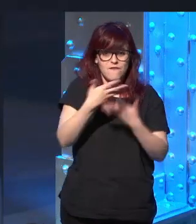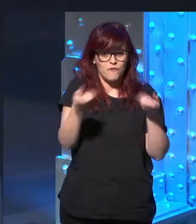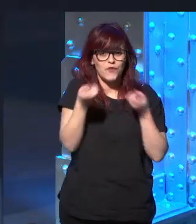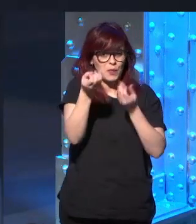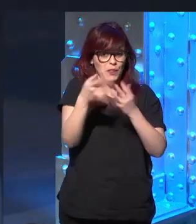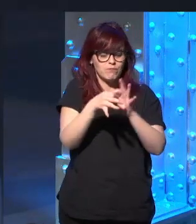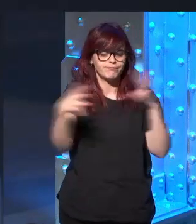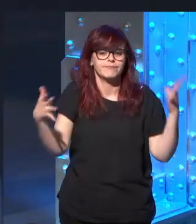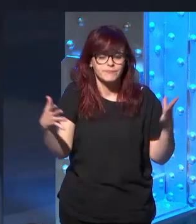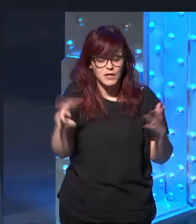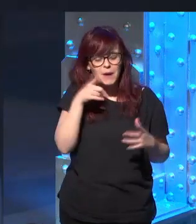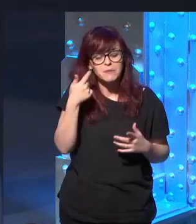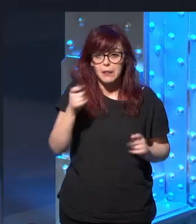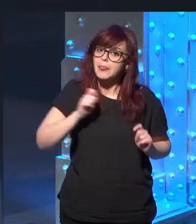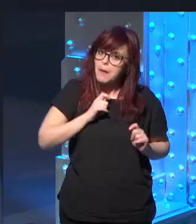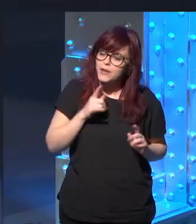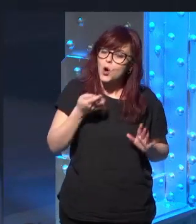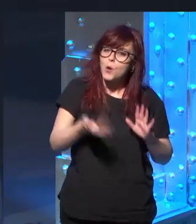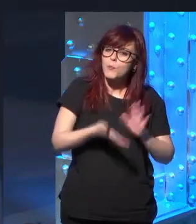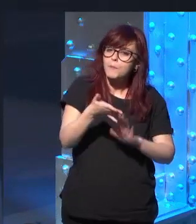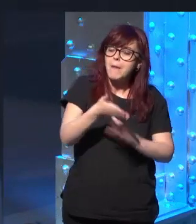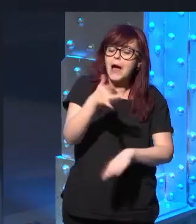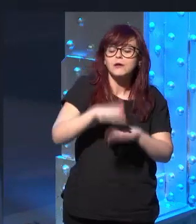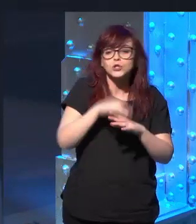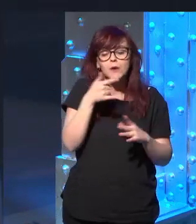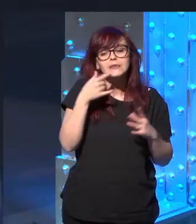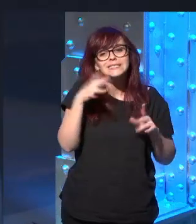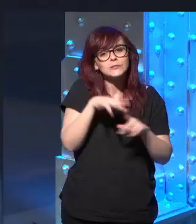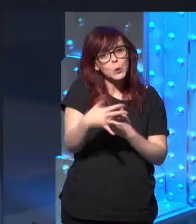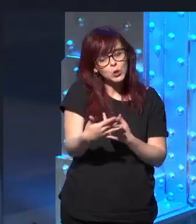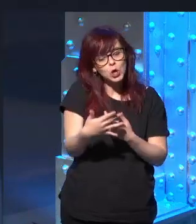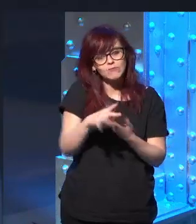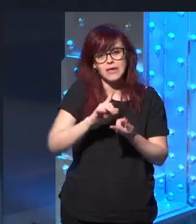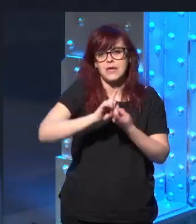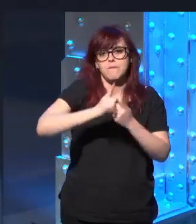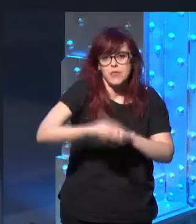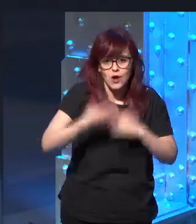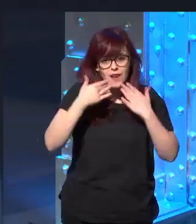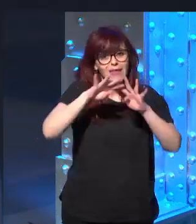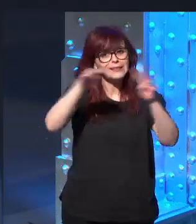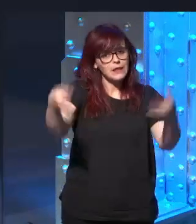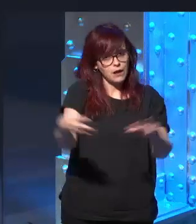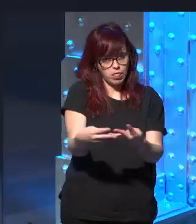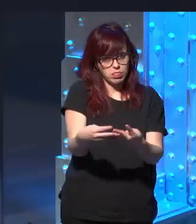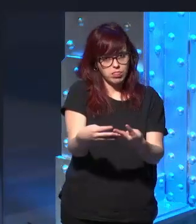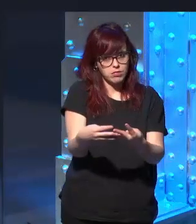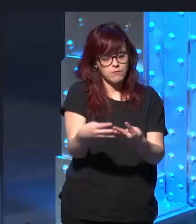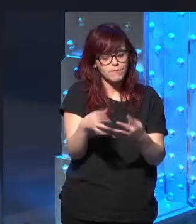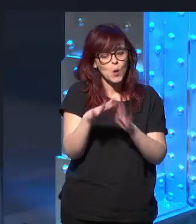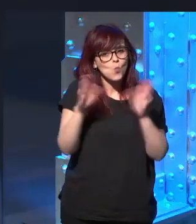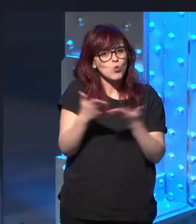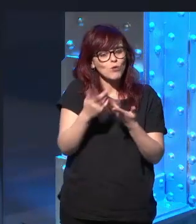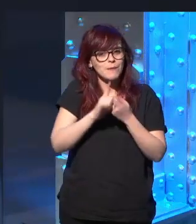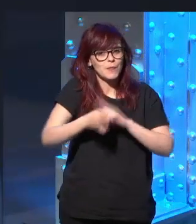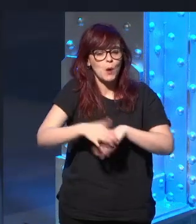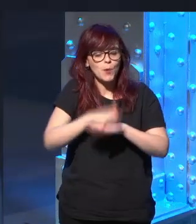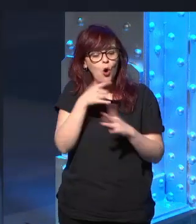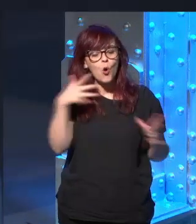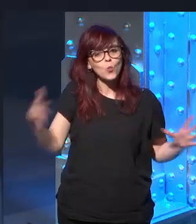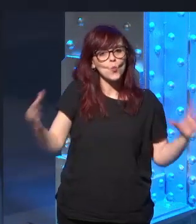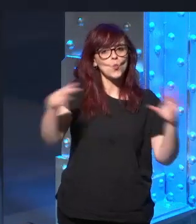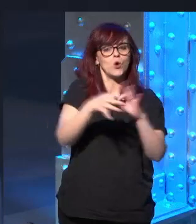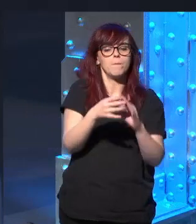mí me reconforta que la grieta se está cerrando gracias a Internet, porque nos está uniendo y está